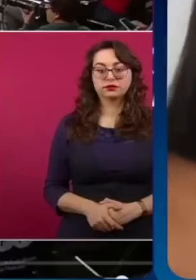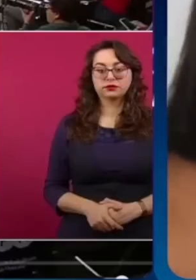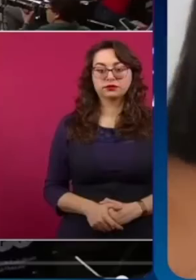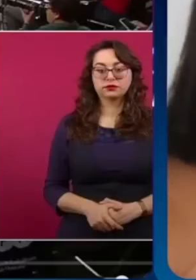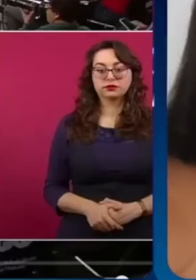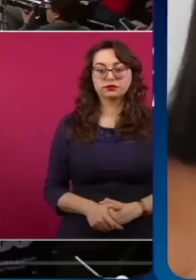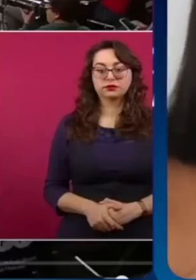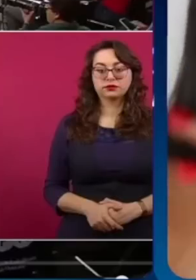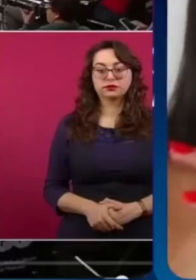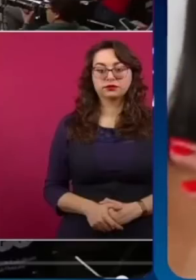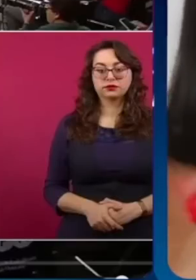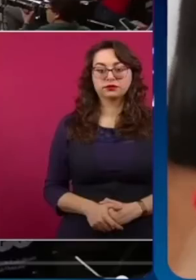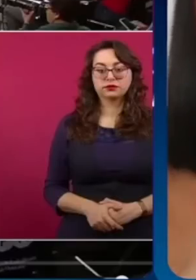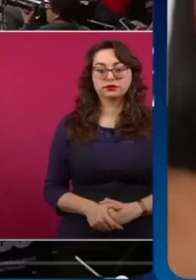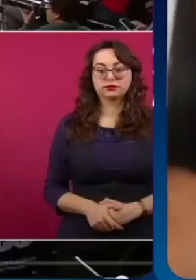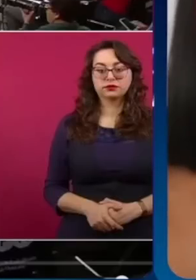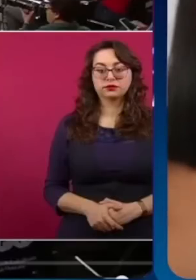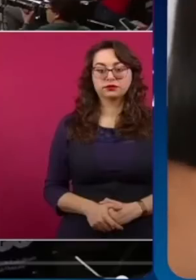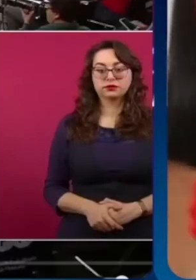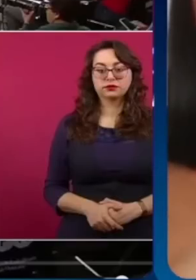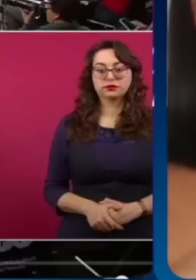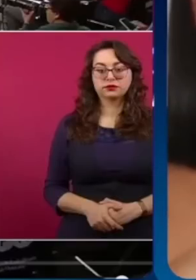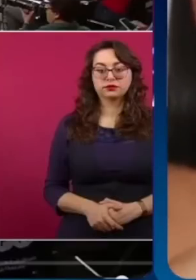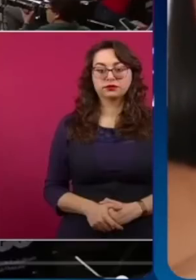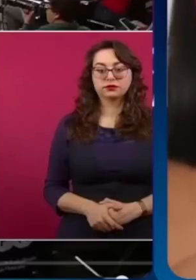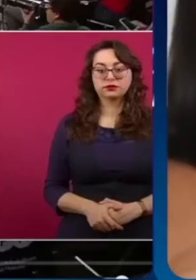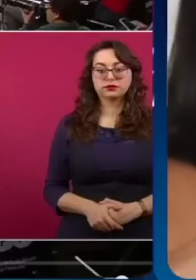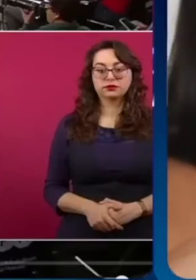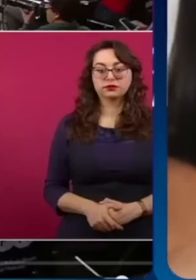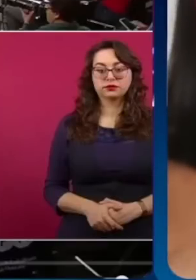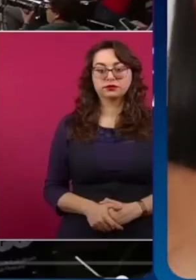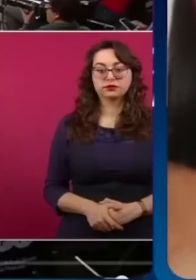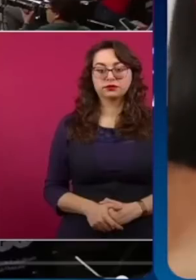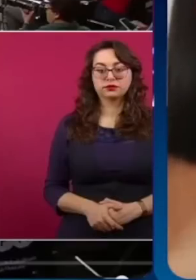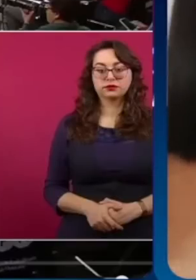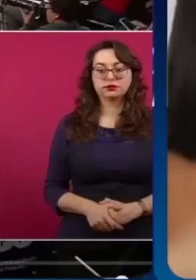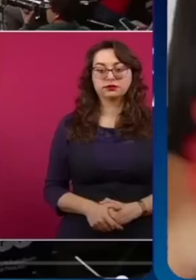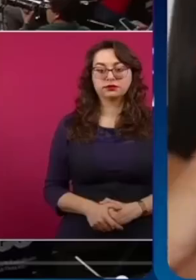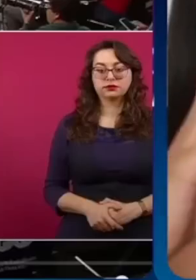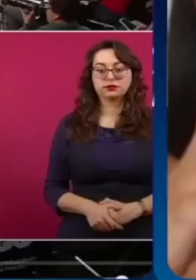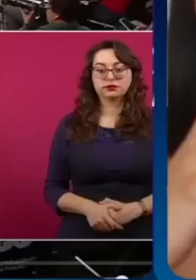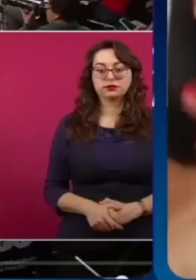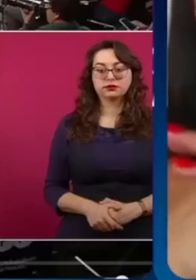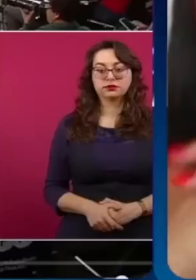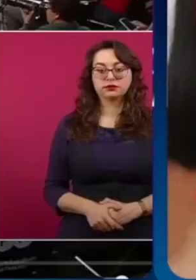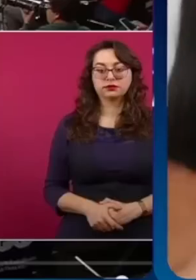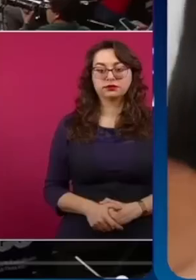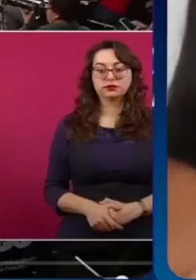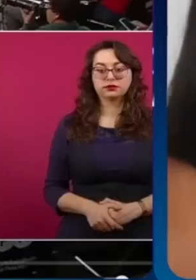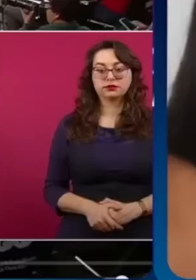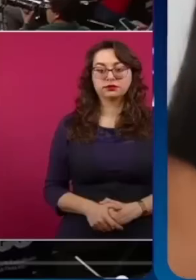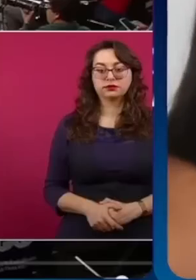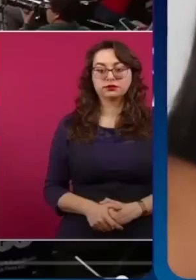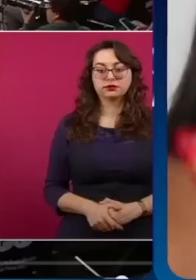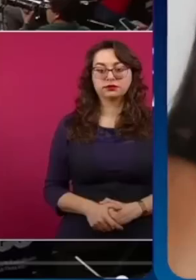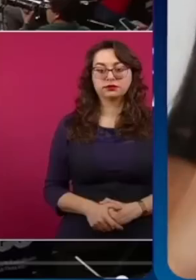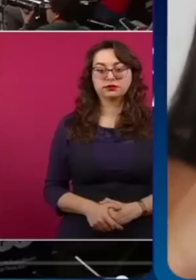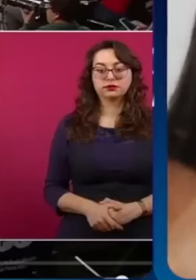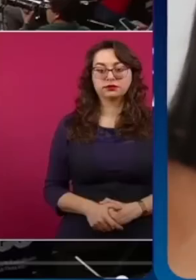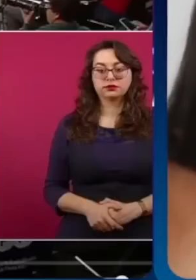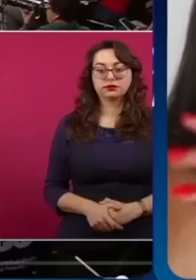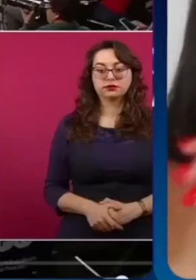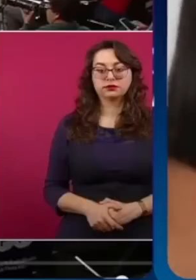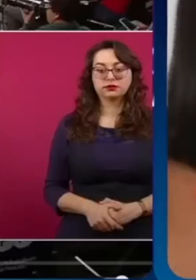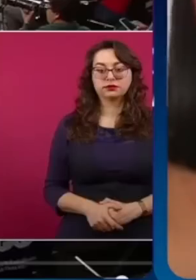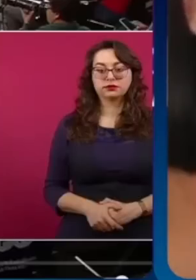las propiedades que compró este personaje en administraciones de los Moreira ascienden a 5 mil millones de dólares. Bueno, pues